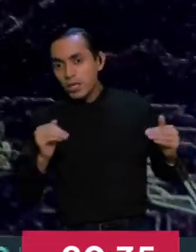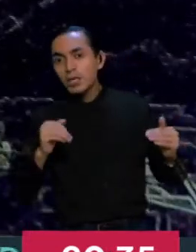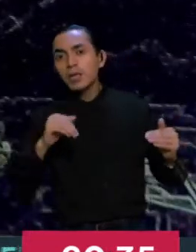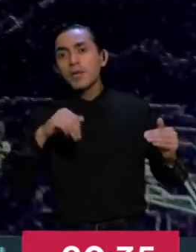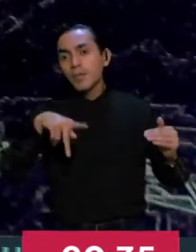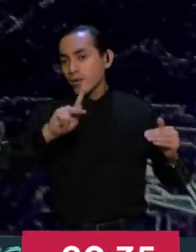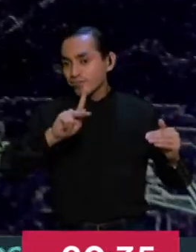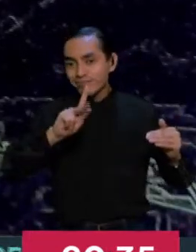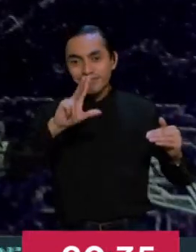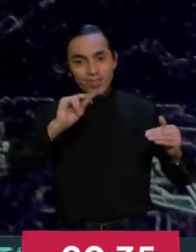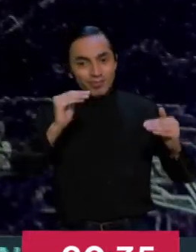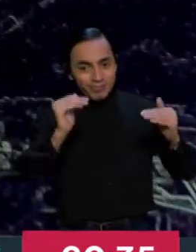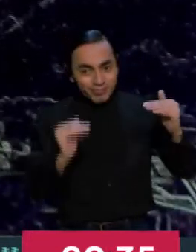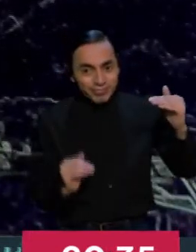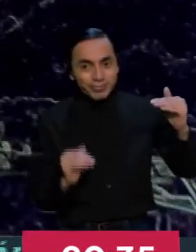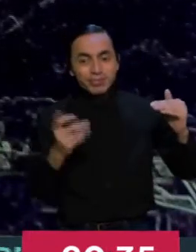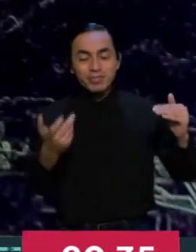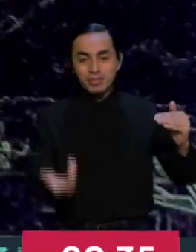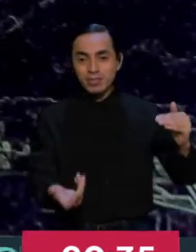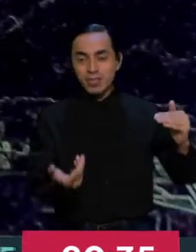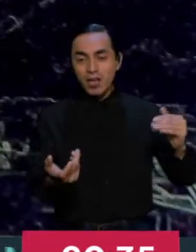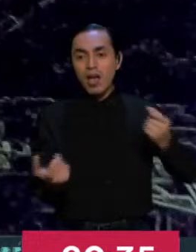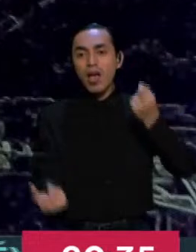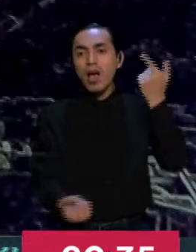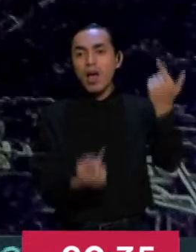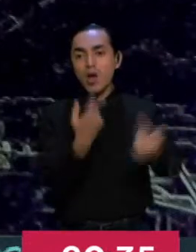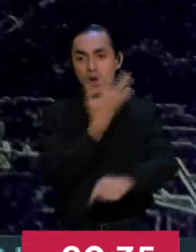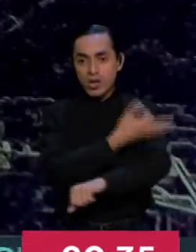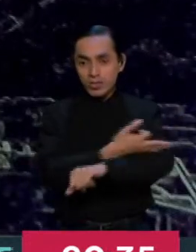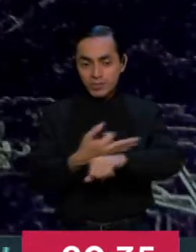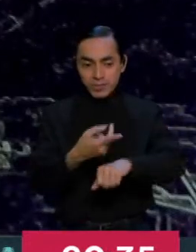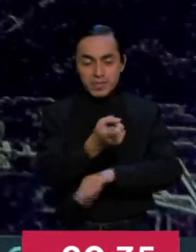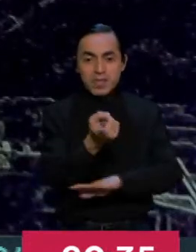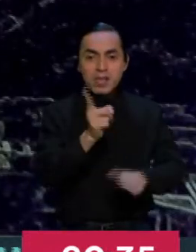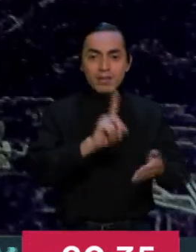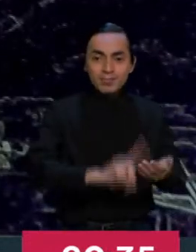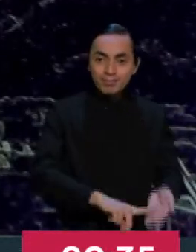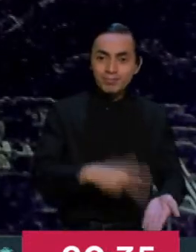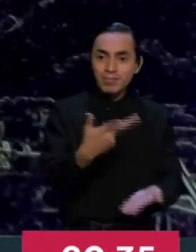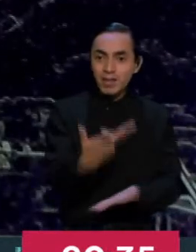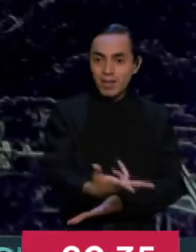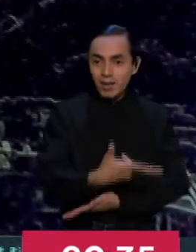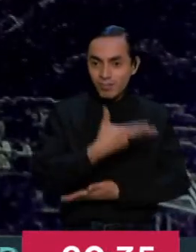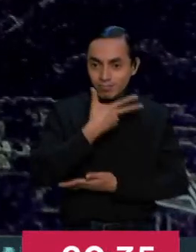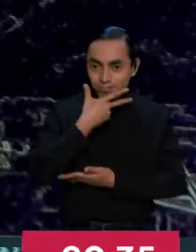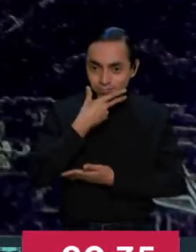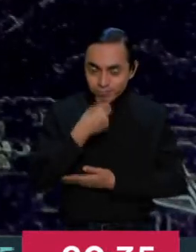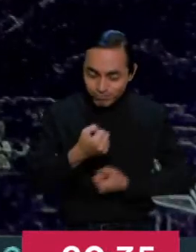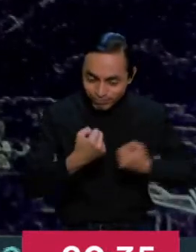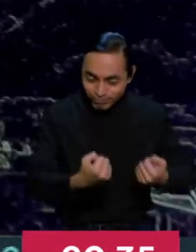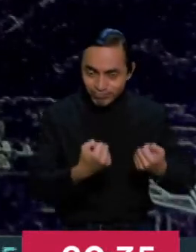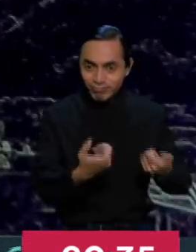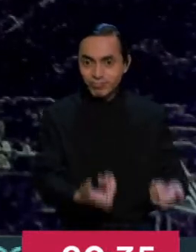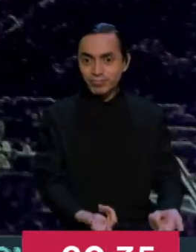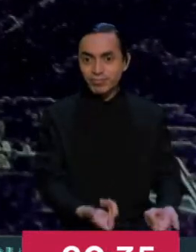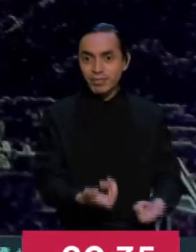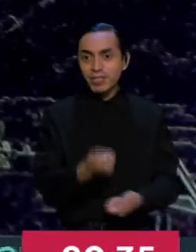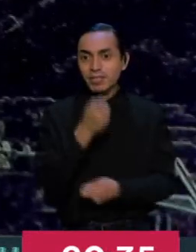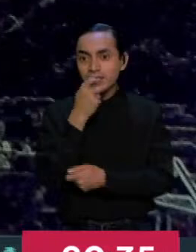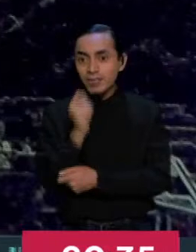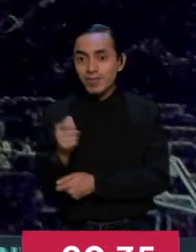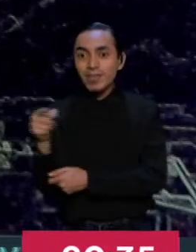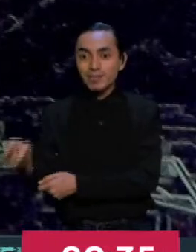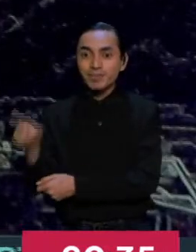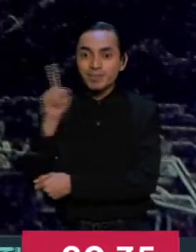desigualdad, todavía en muchas familias el machismo todavía predomina, lo que hace pues más vulnerable a la